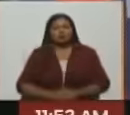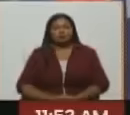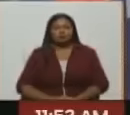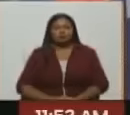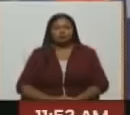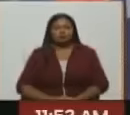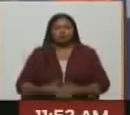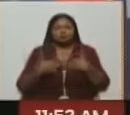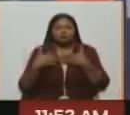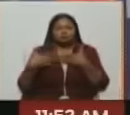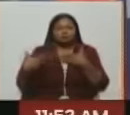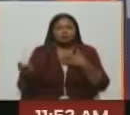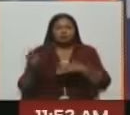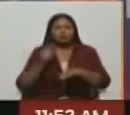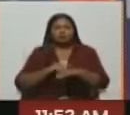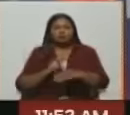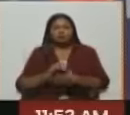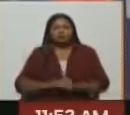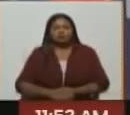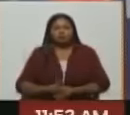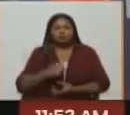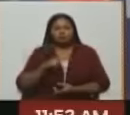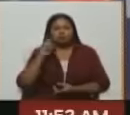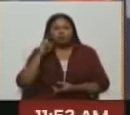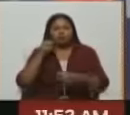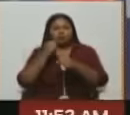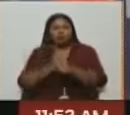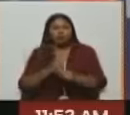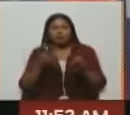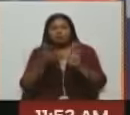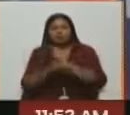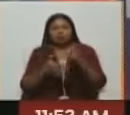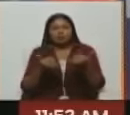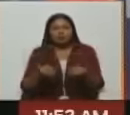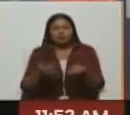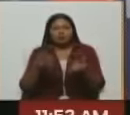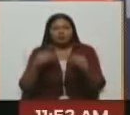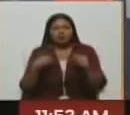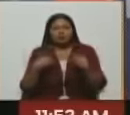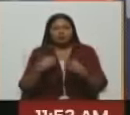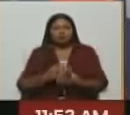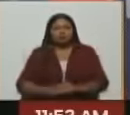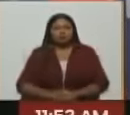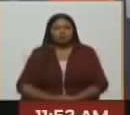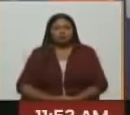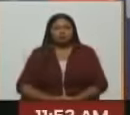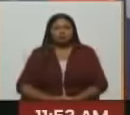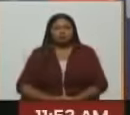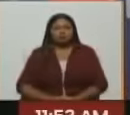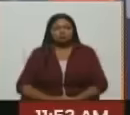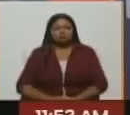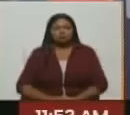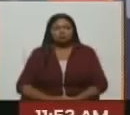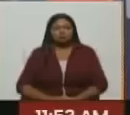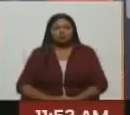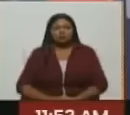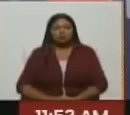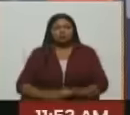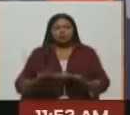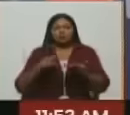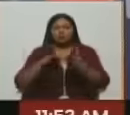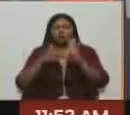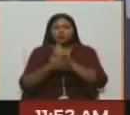largo tiempo. Ellos no esperaban que esto ocurriera como está pasando. Es decir, una campaña